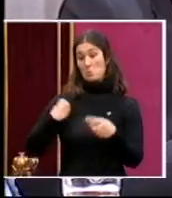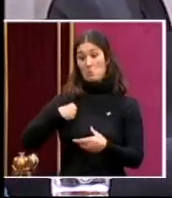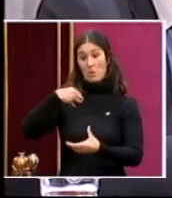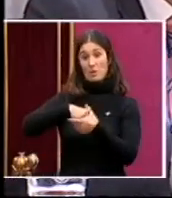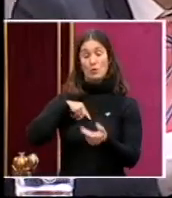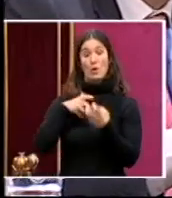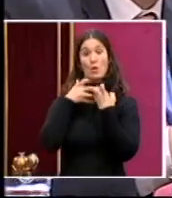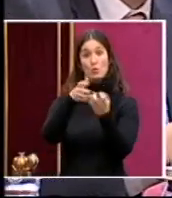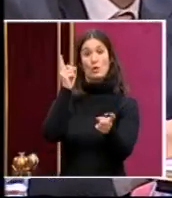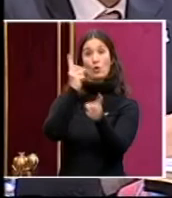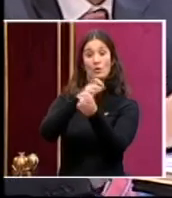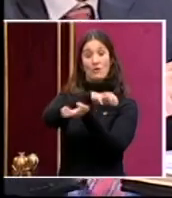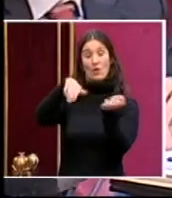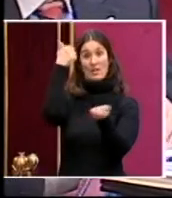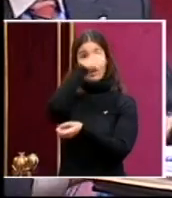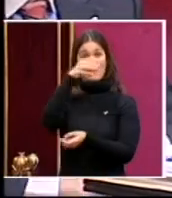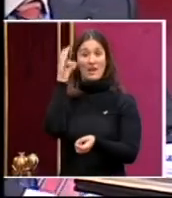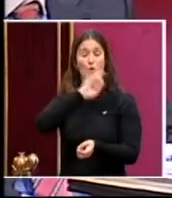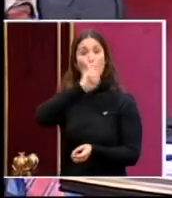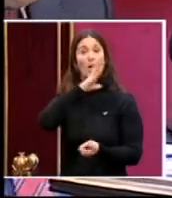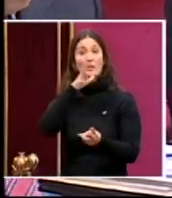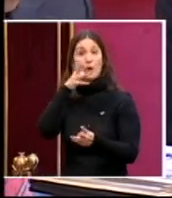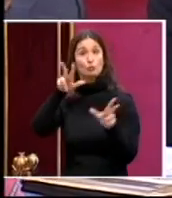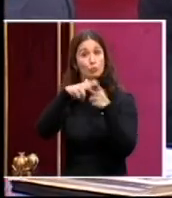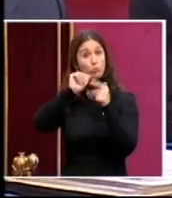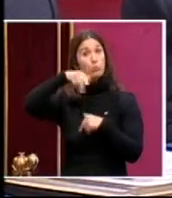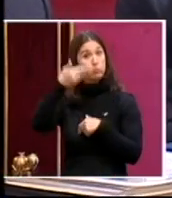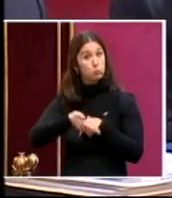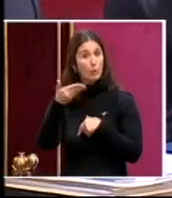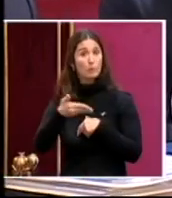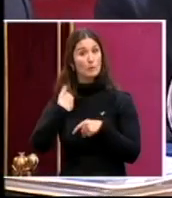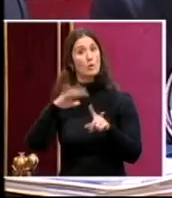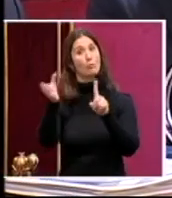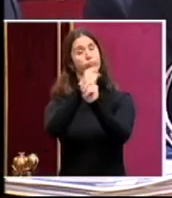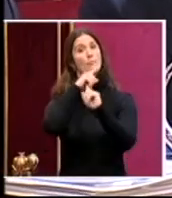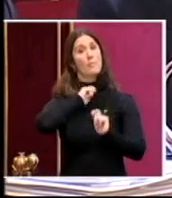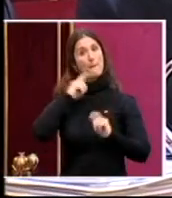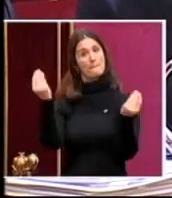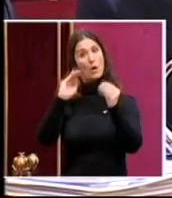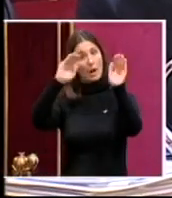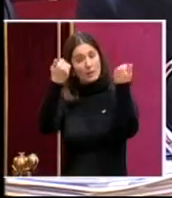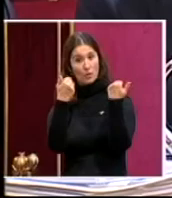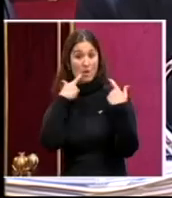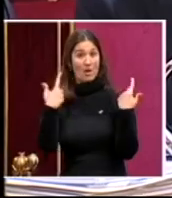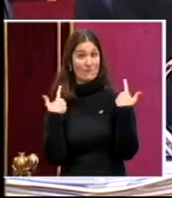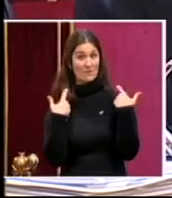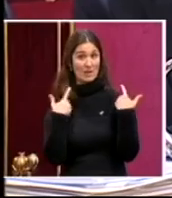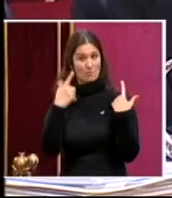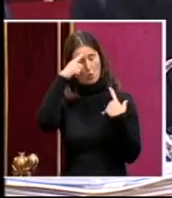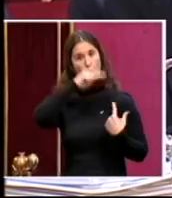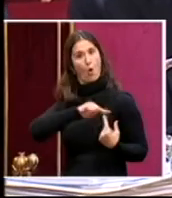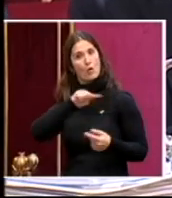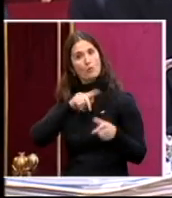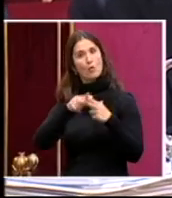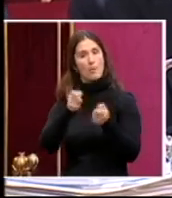la lucha contra la violencia de género y otras causas sociales importantes han logrado una mejora de la atención a las víctimas y gran conciencia social